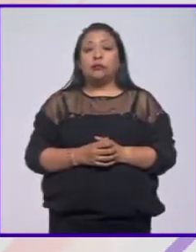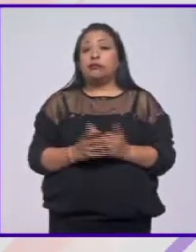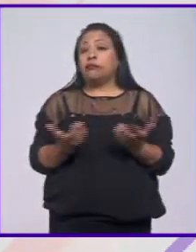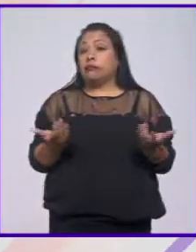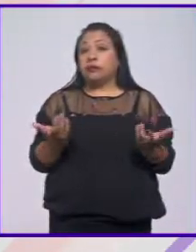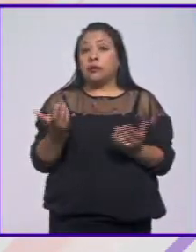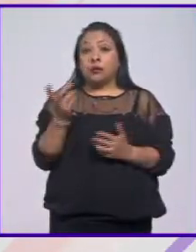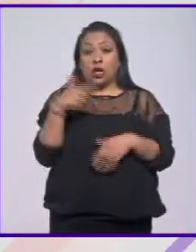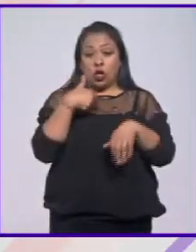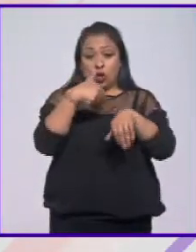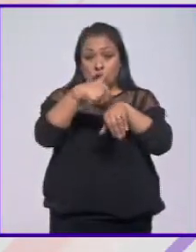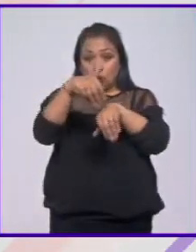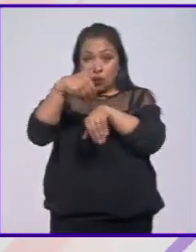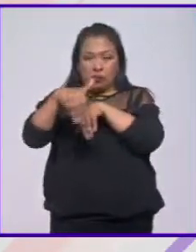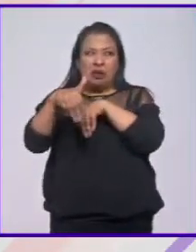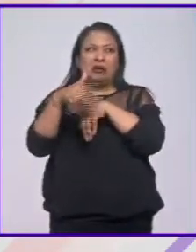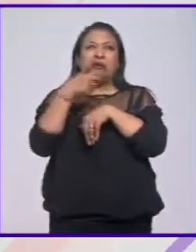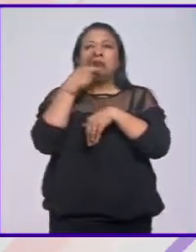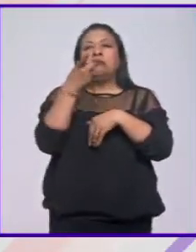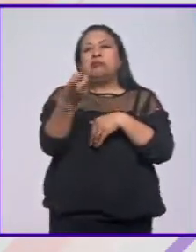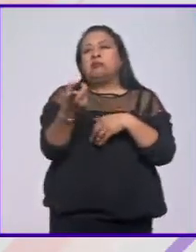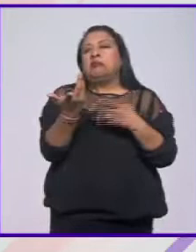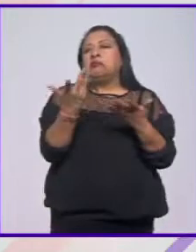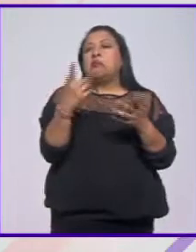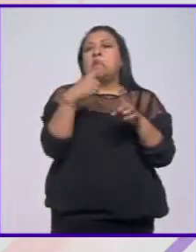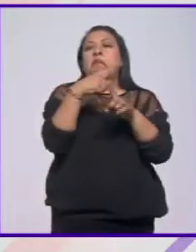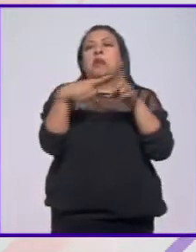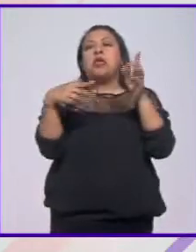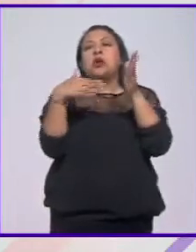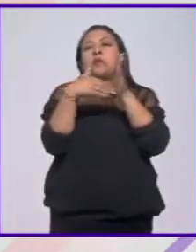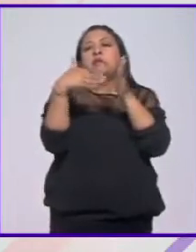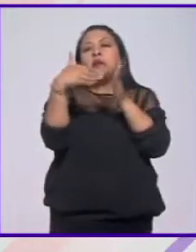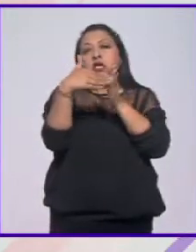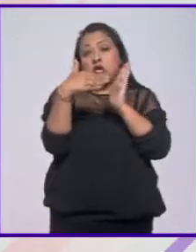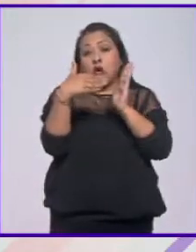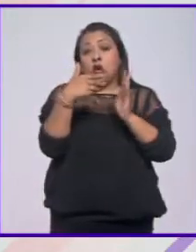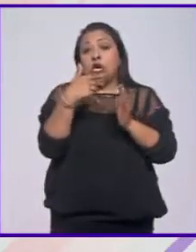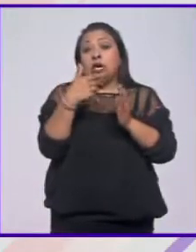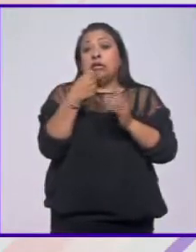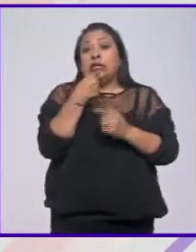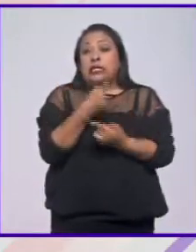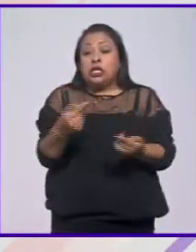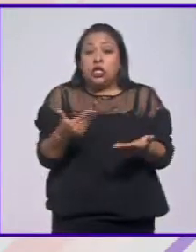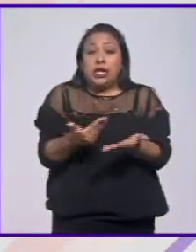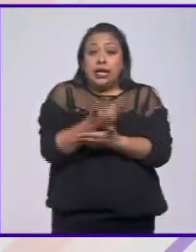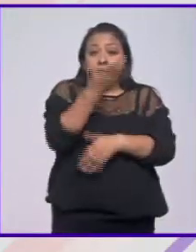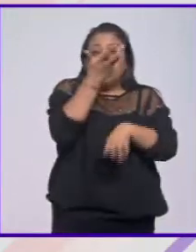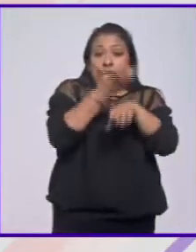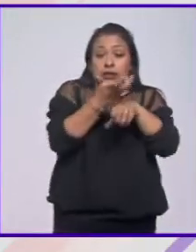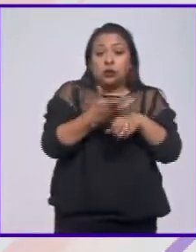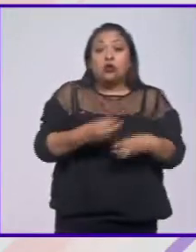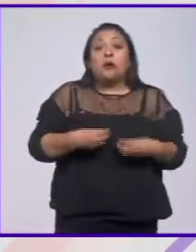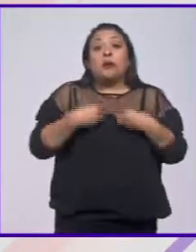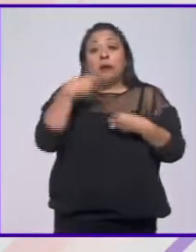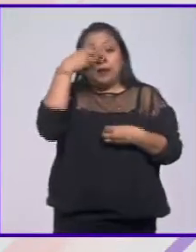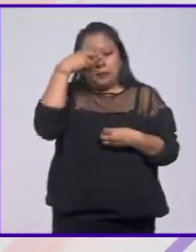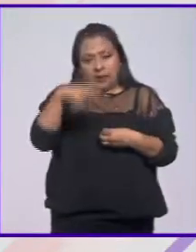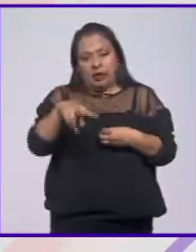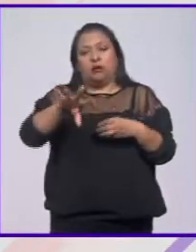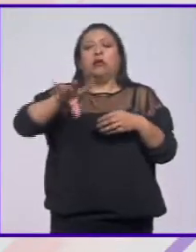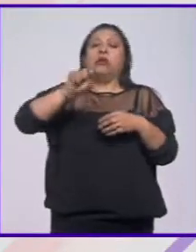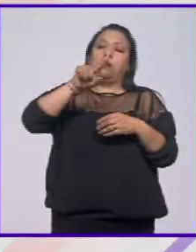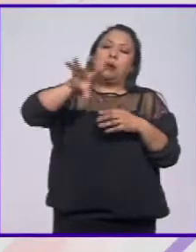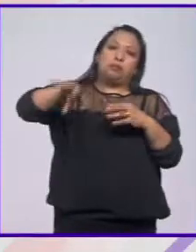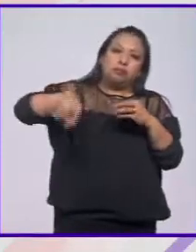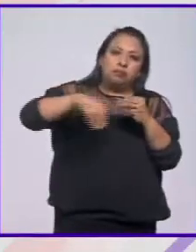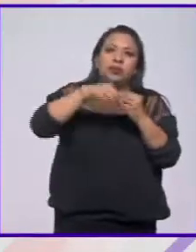Simplemente en cuanto a números, estamos hablando de 500,000 al menos de menores nacidos en Estados Unidos que viven en México. Y si sumamos